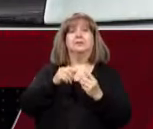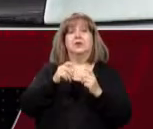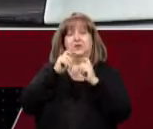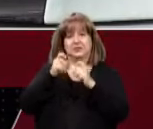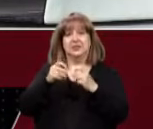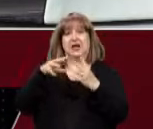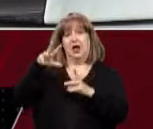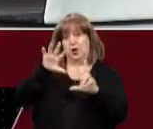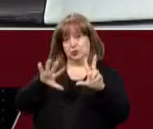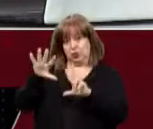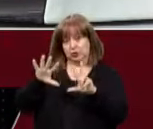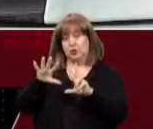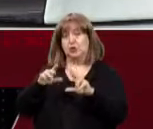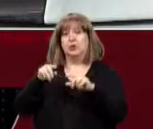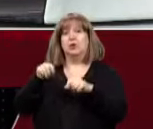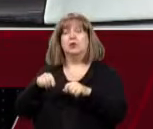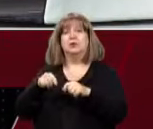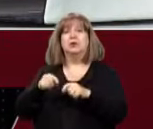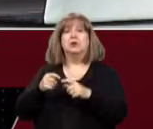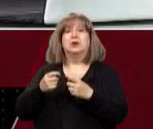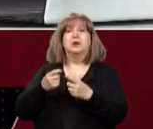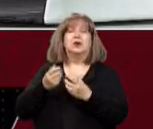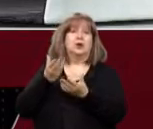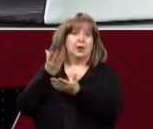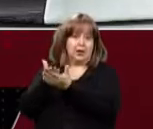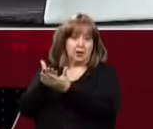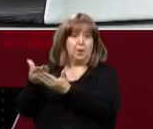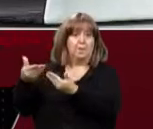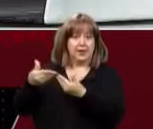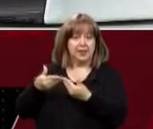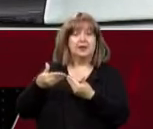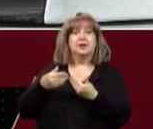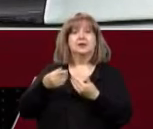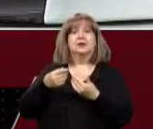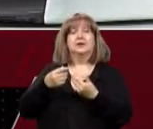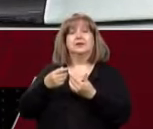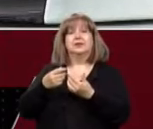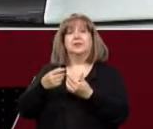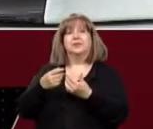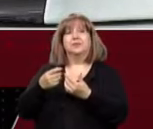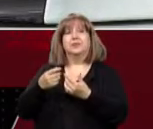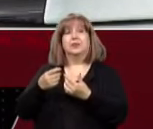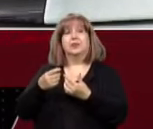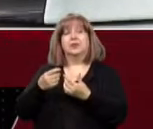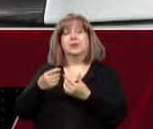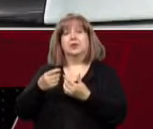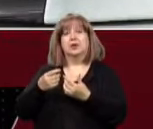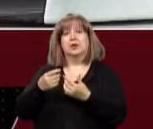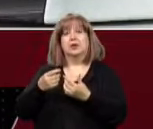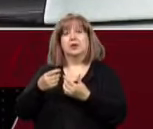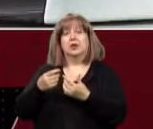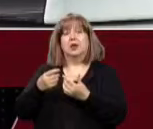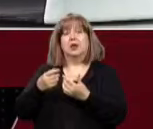solicitaron los rugbyers es contención emocional. Es decir, que lo que pidieron era que si podían